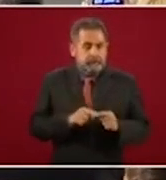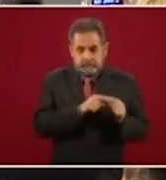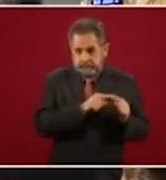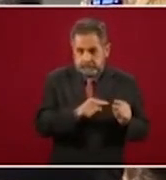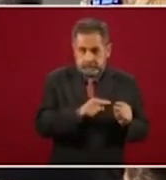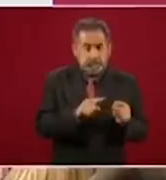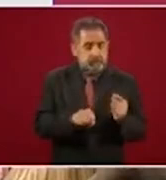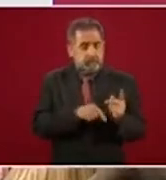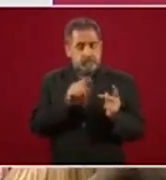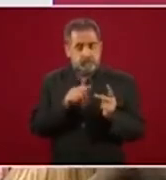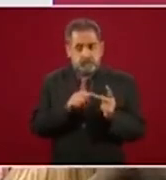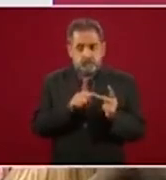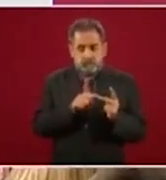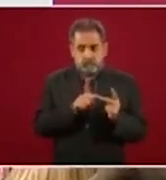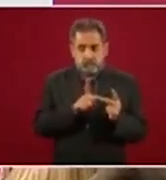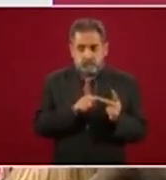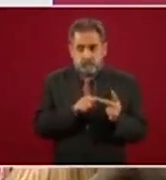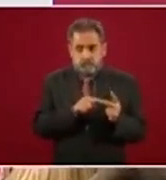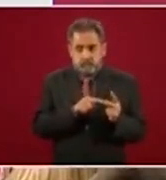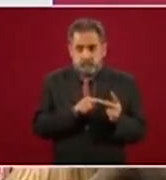este otro